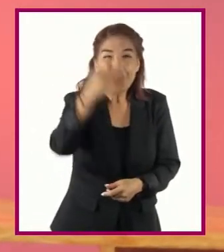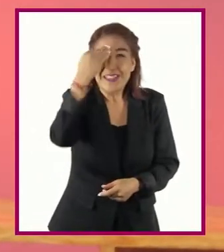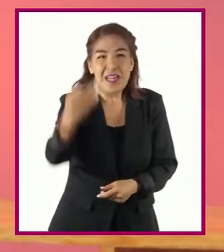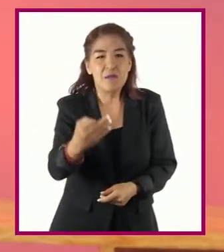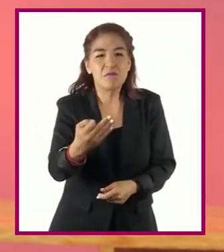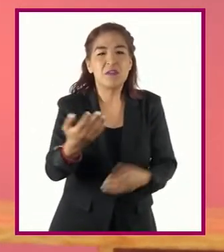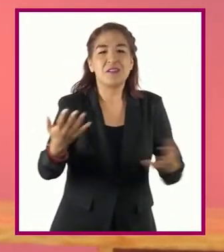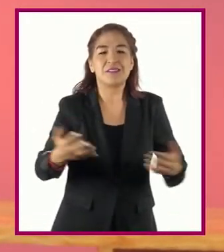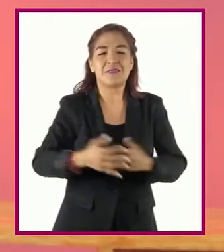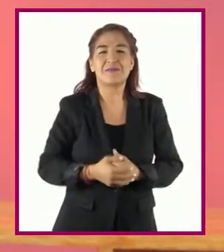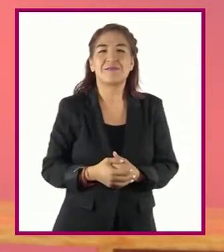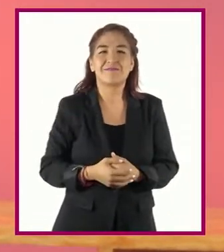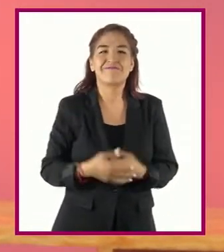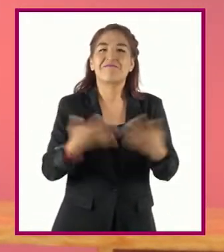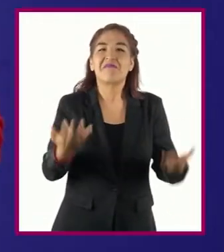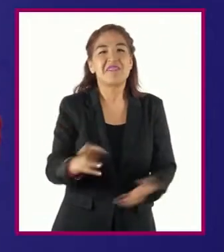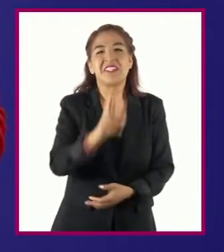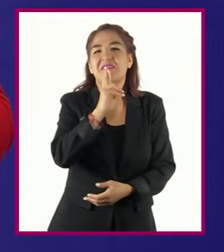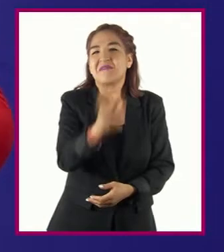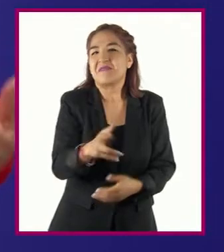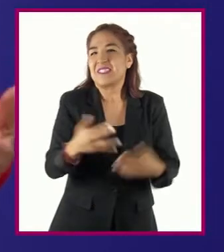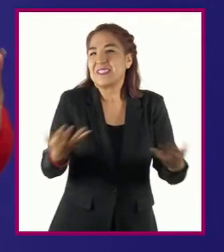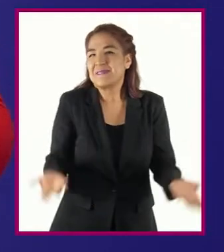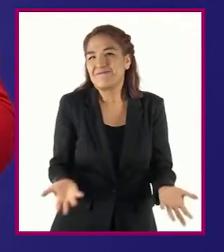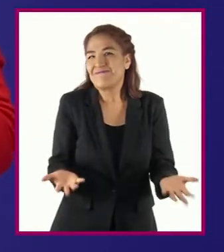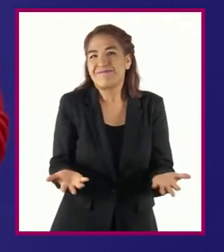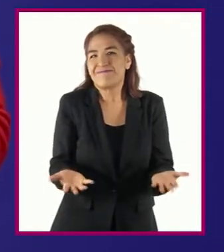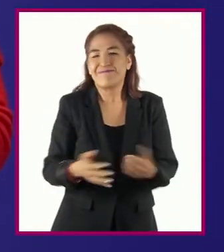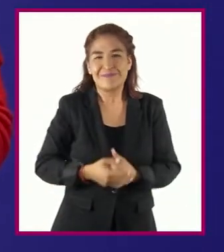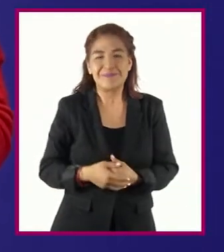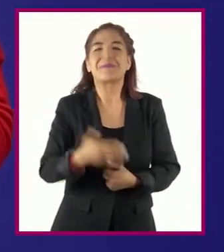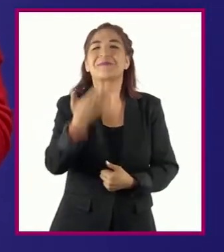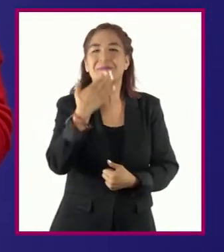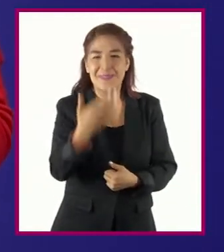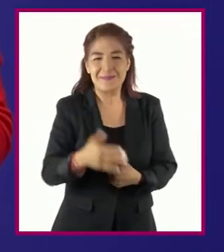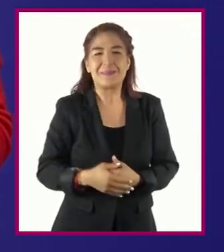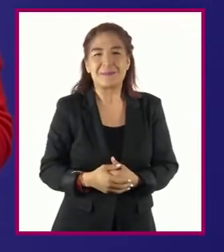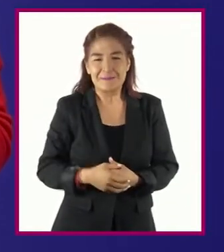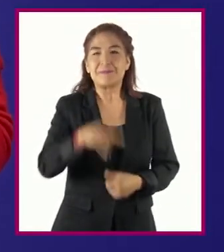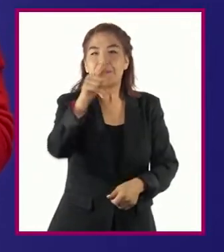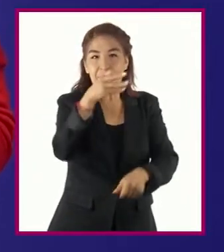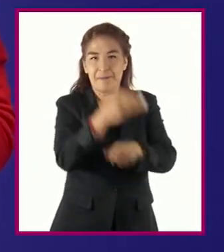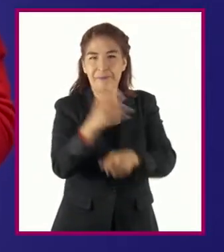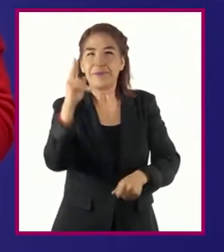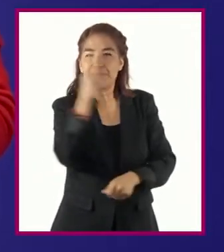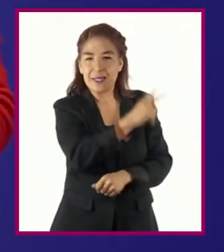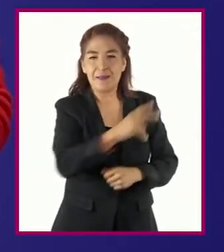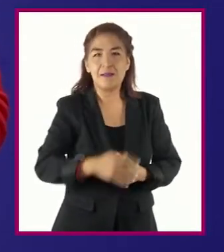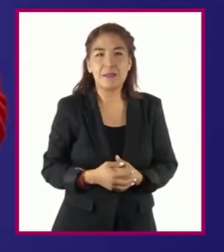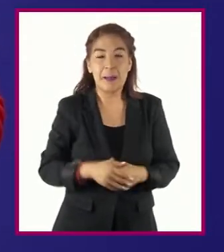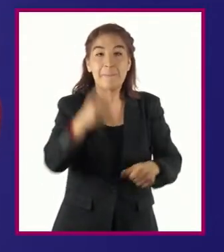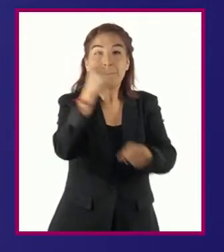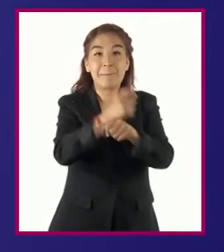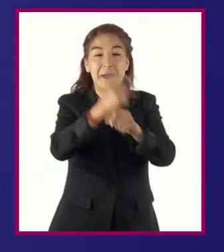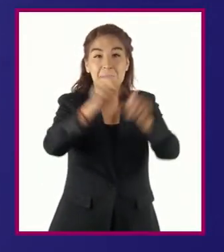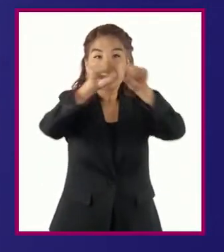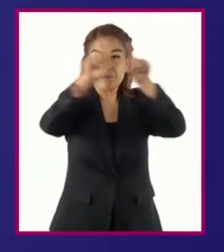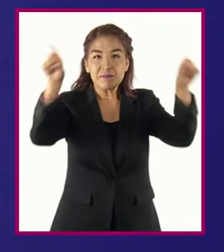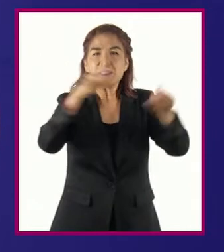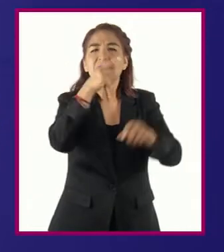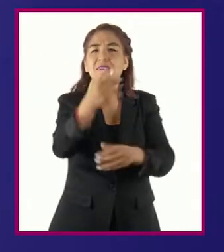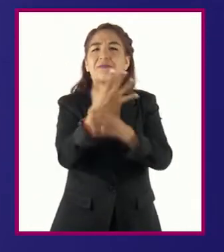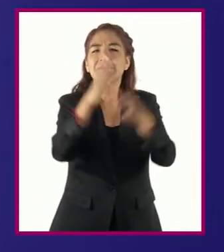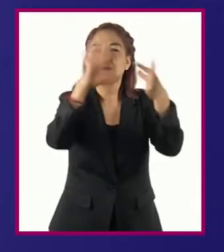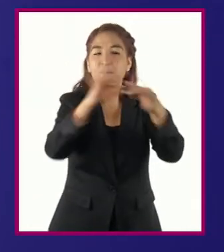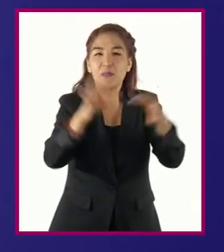tiene una respuesta. Muy bien. Observen que entre el primer párrafo, que habla de que